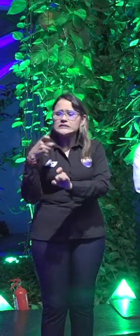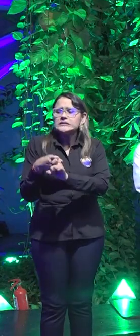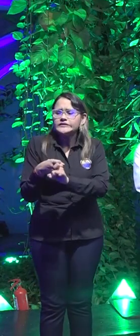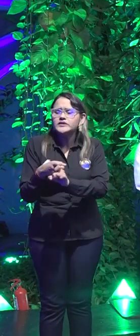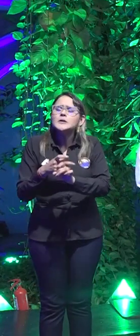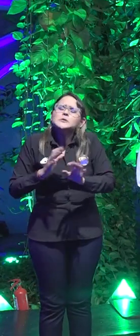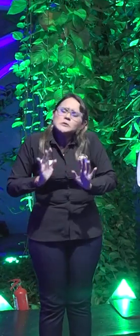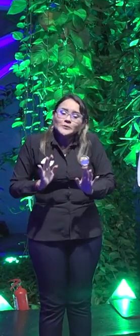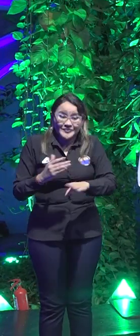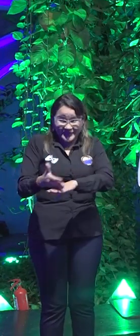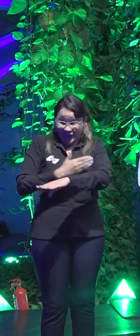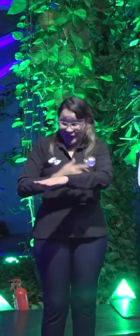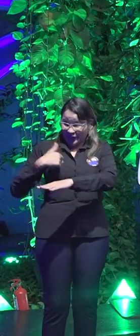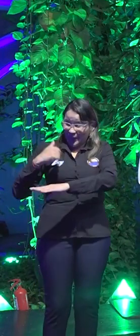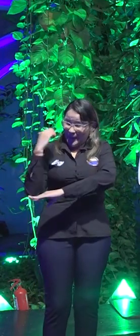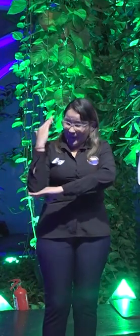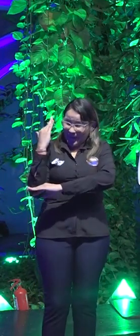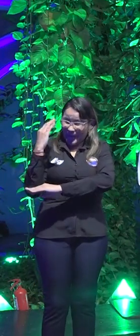Harvard,